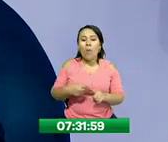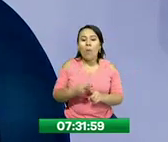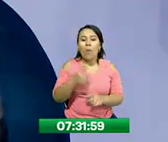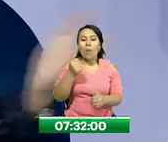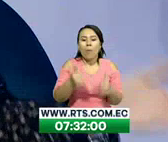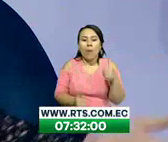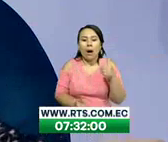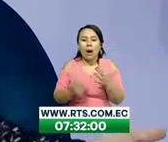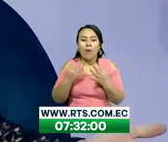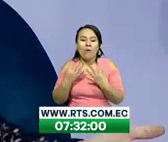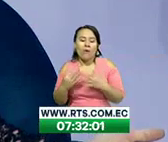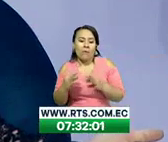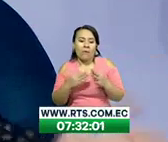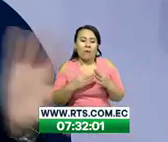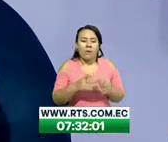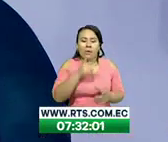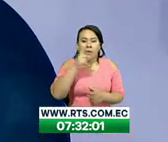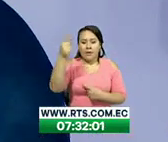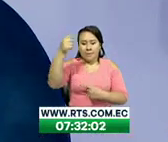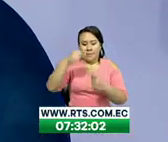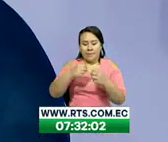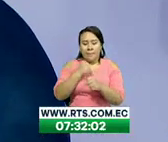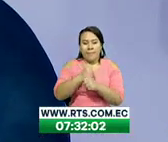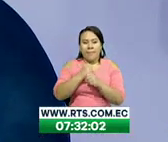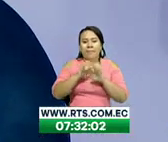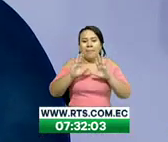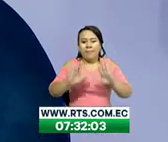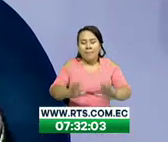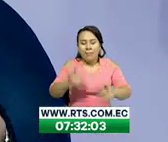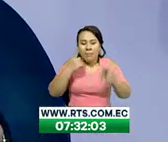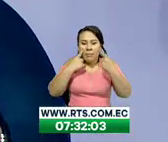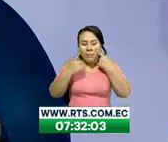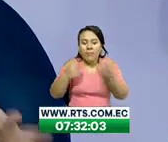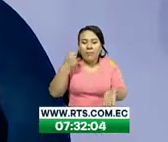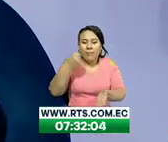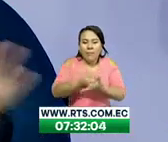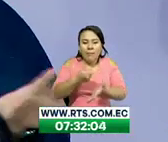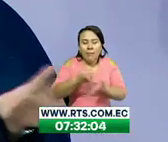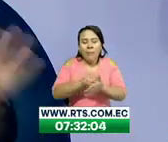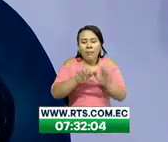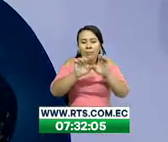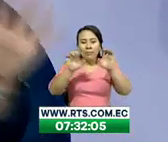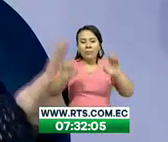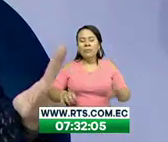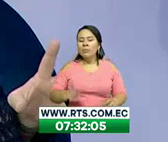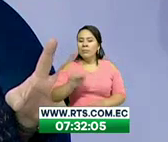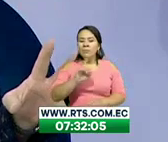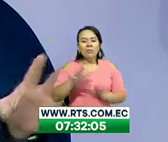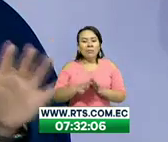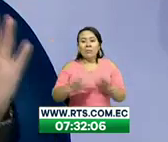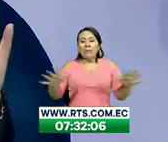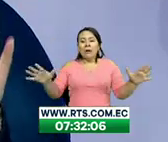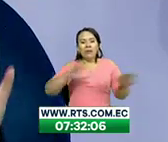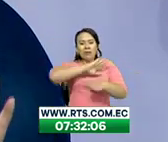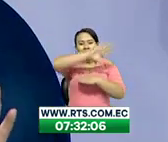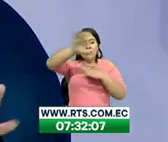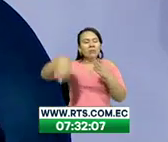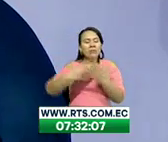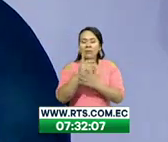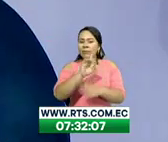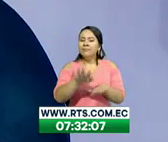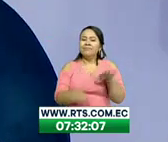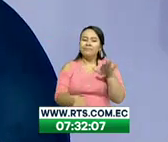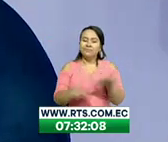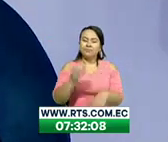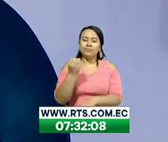el modelo bajo el que pasa el proceso de administración. No es masiva y no es total. ¿Y hay un estimado Pero de sí.